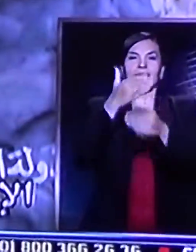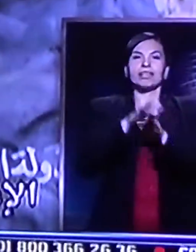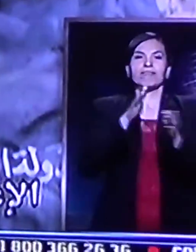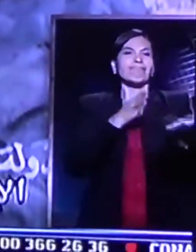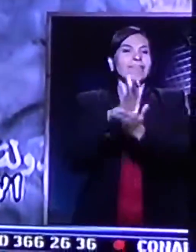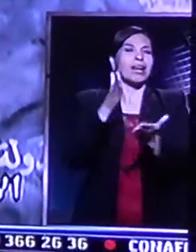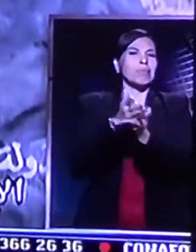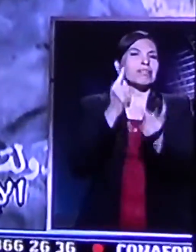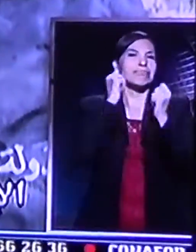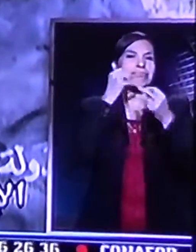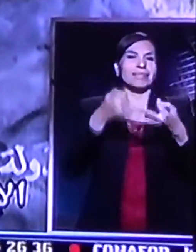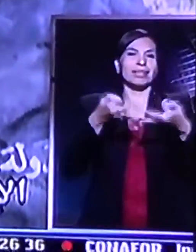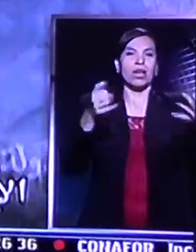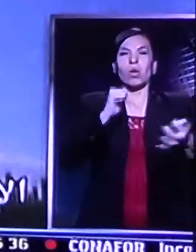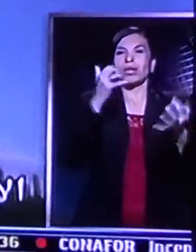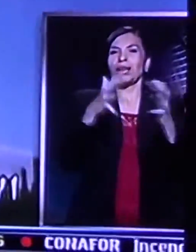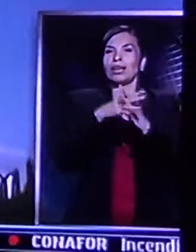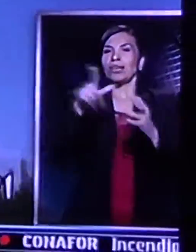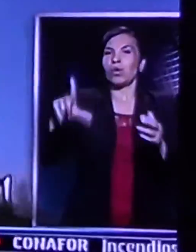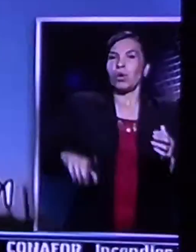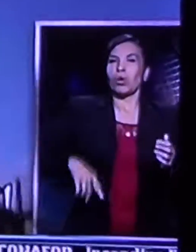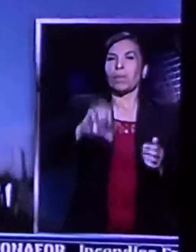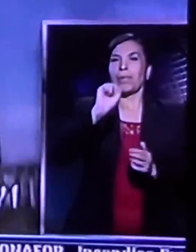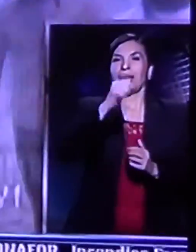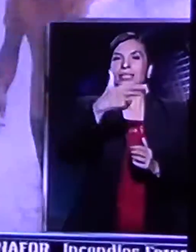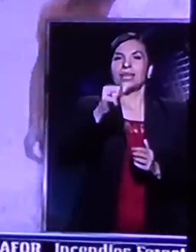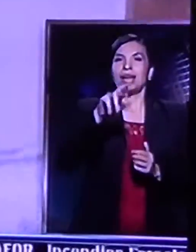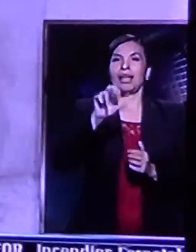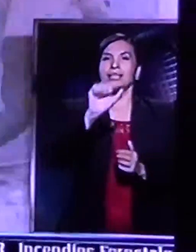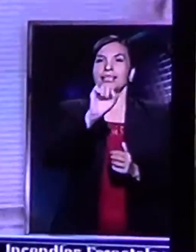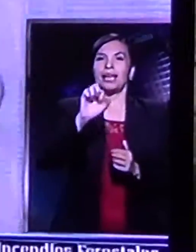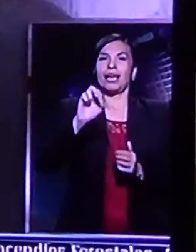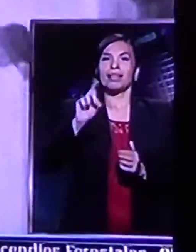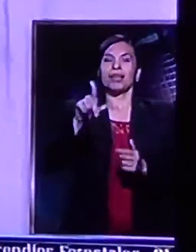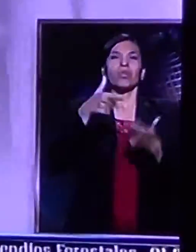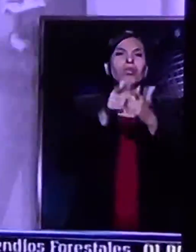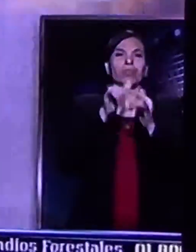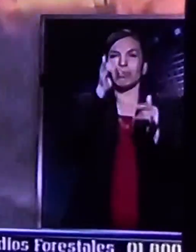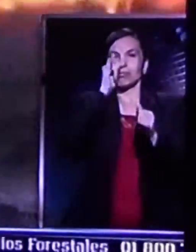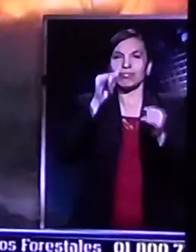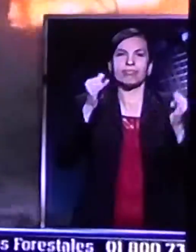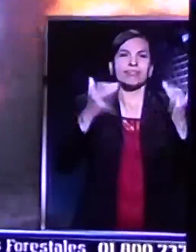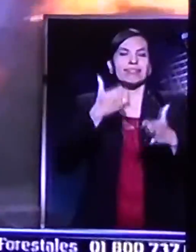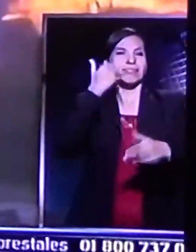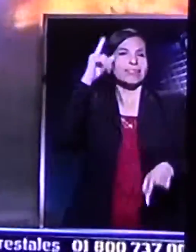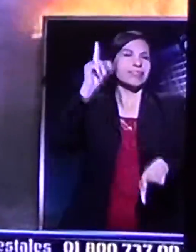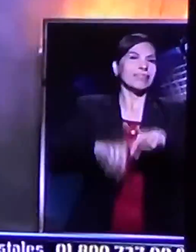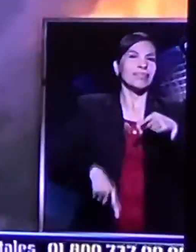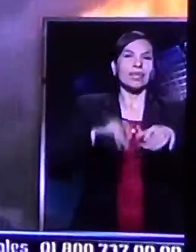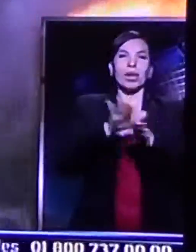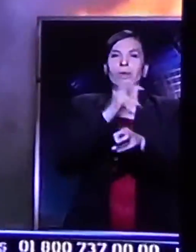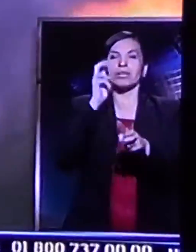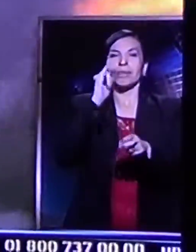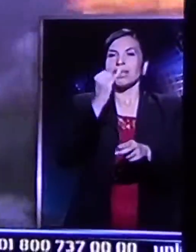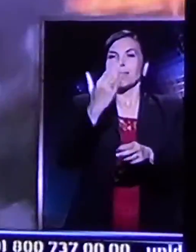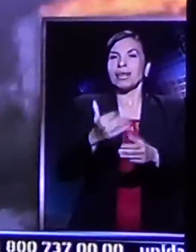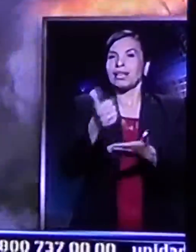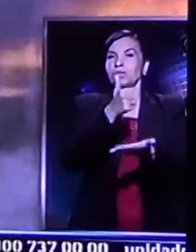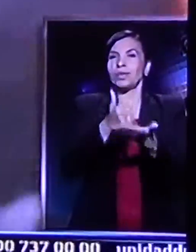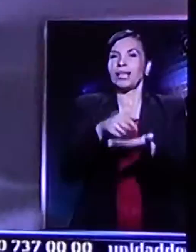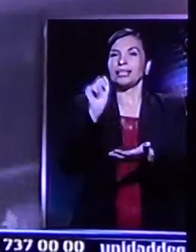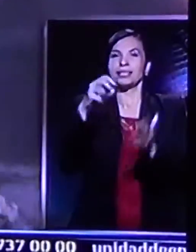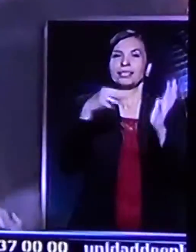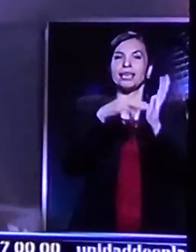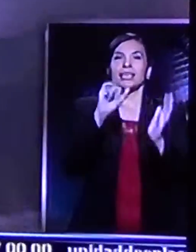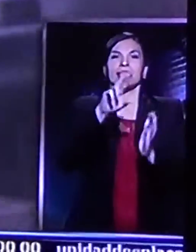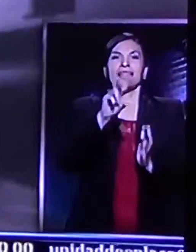apodera de territorios y otra guerra del gobierno de Bashar al-Assad contra los rebeldes que tratan de derrocarlo. Estas son imágenes de la ciudad siria